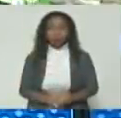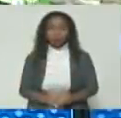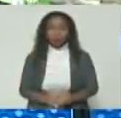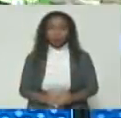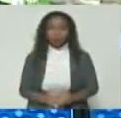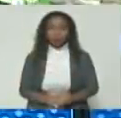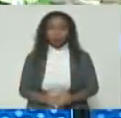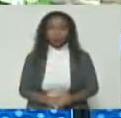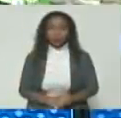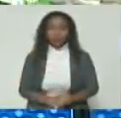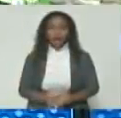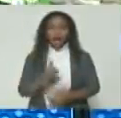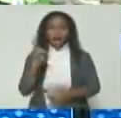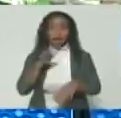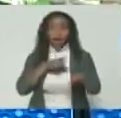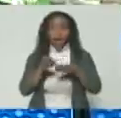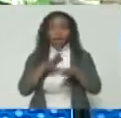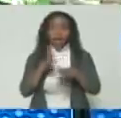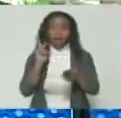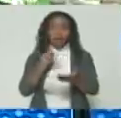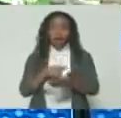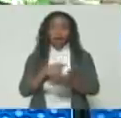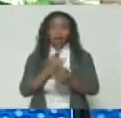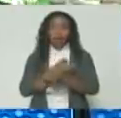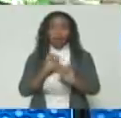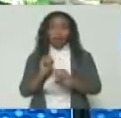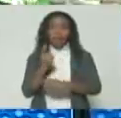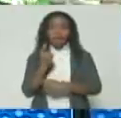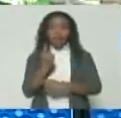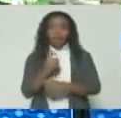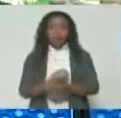En San Carlos no ha llegado la independencia todavía.